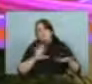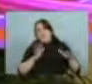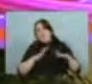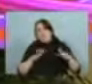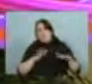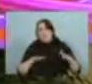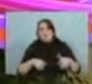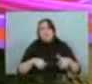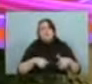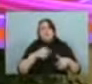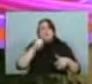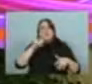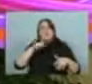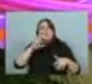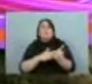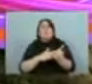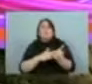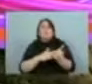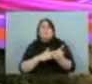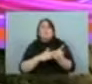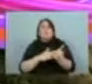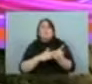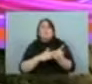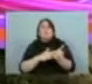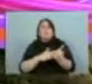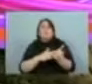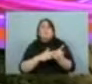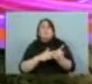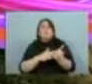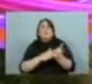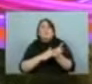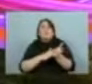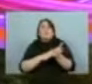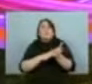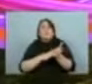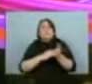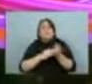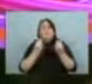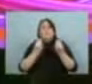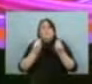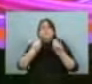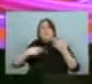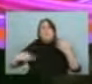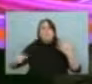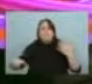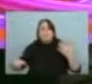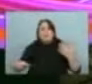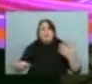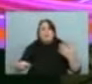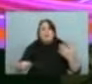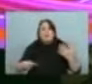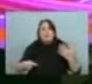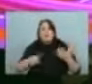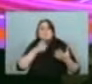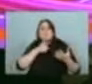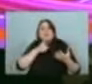le propones a Zulma Lovato? ¿Qué le propones a Zulma Lovato? Sexo. Encontrarme con ella, charlar, salir a cenar, almorzar, estar un día